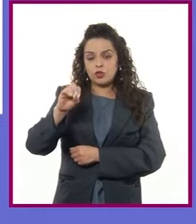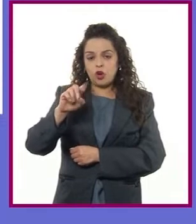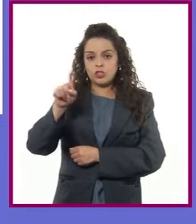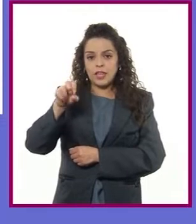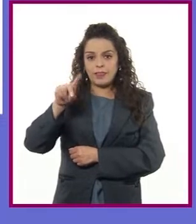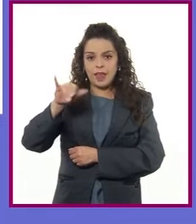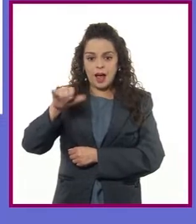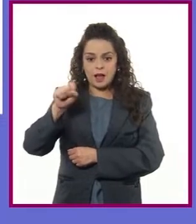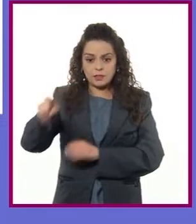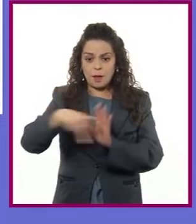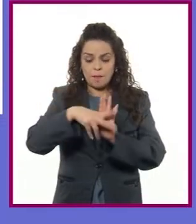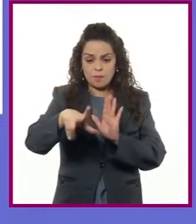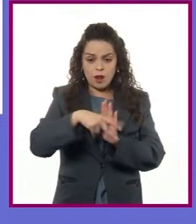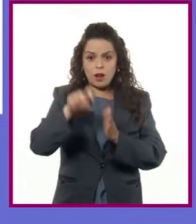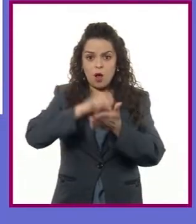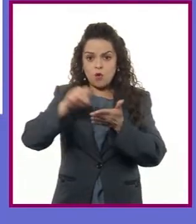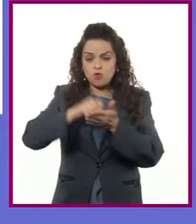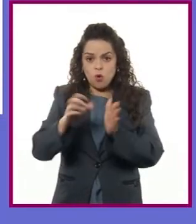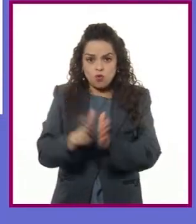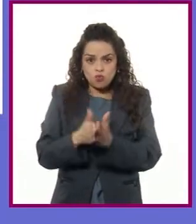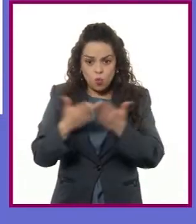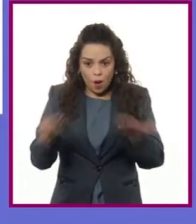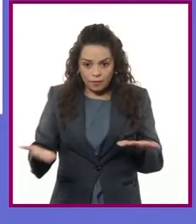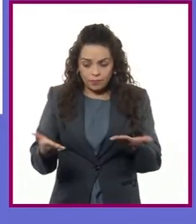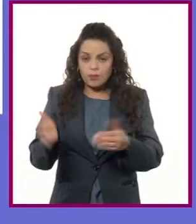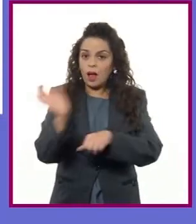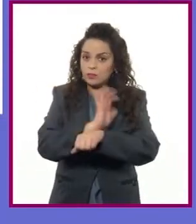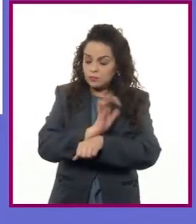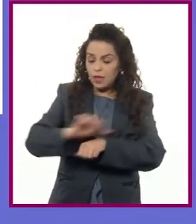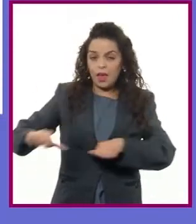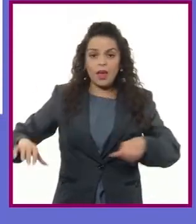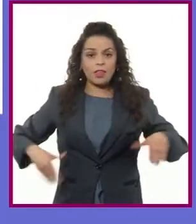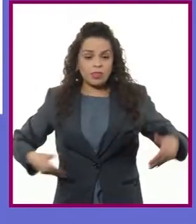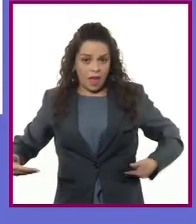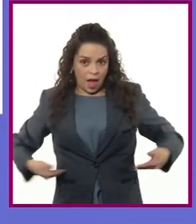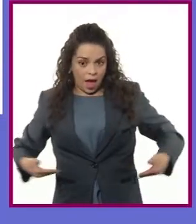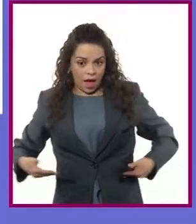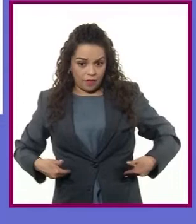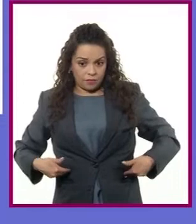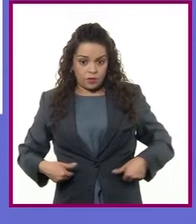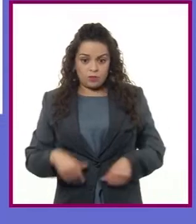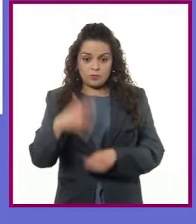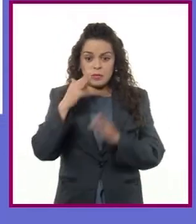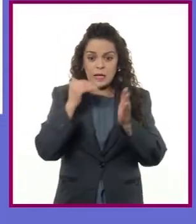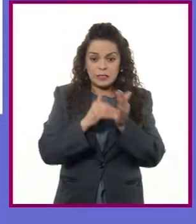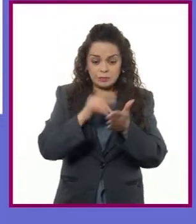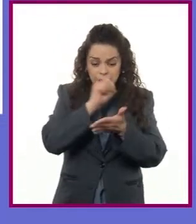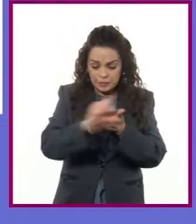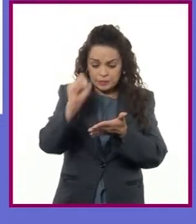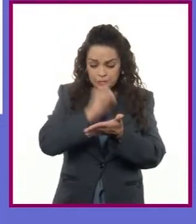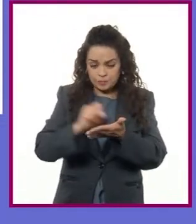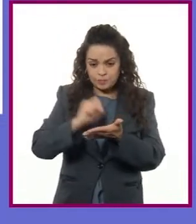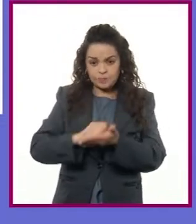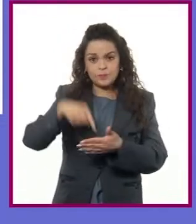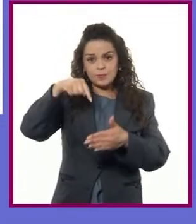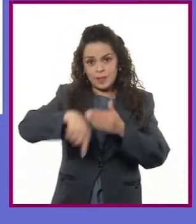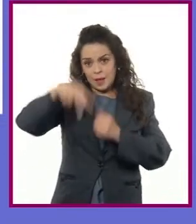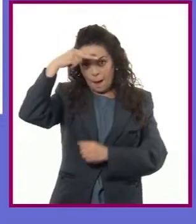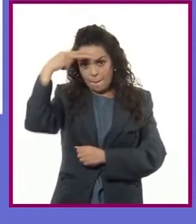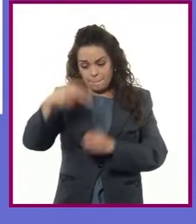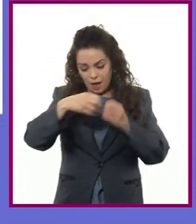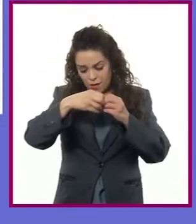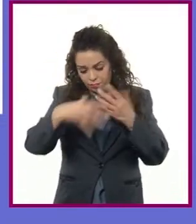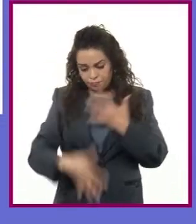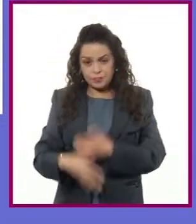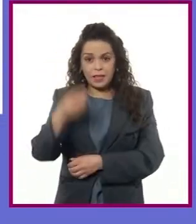cultura, escritor de cuentos, poesía y teatro, autor de más de 10,000 reseñas de literatura mexicana que publicó a lo largo de